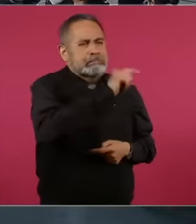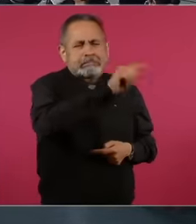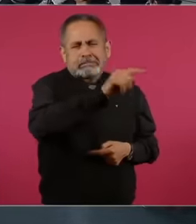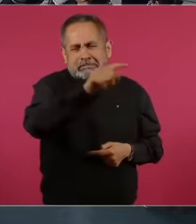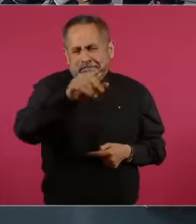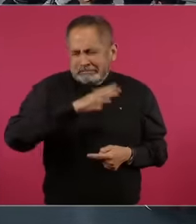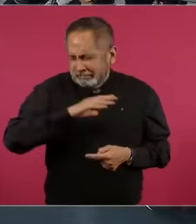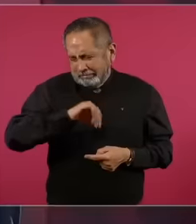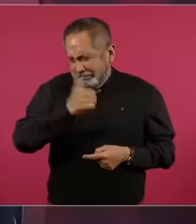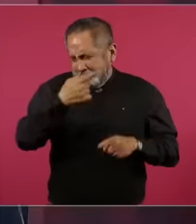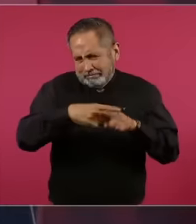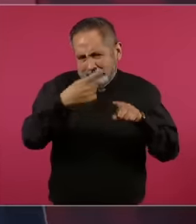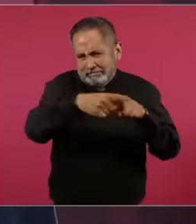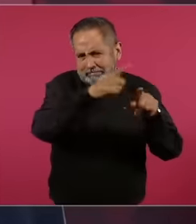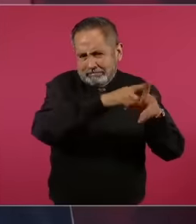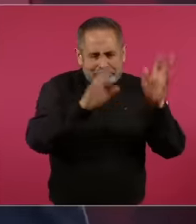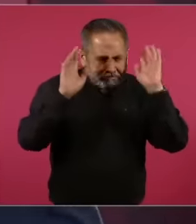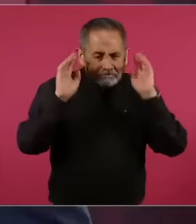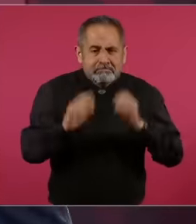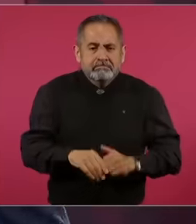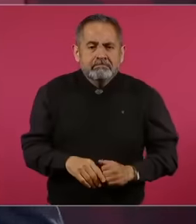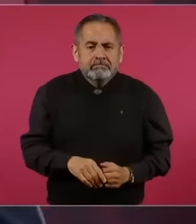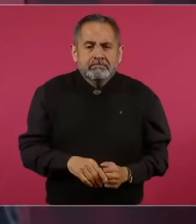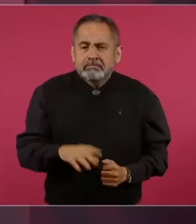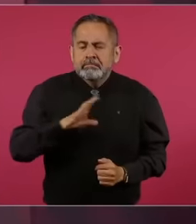hay otro